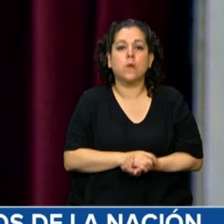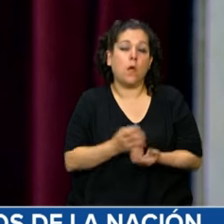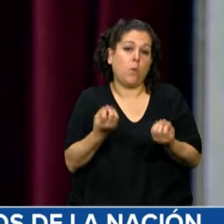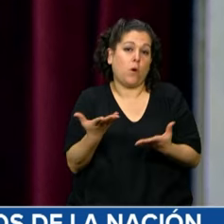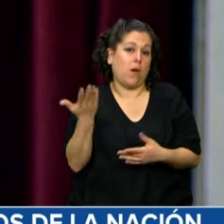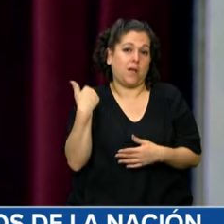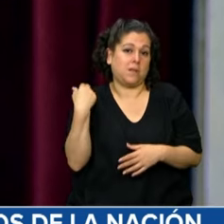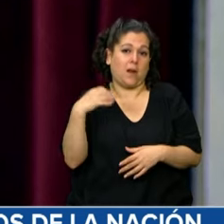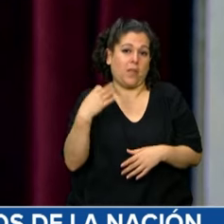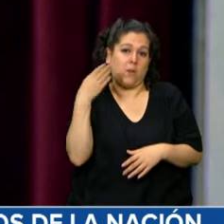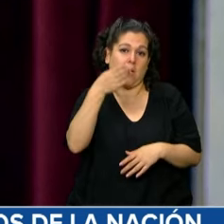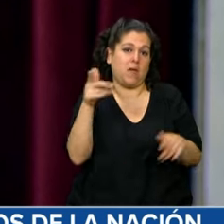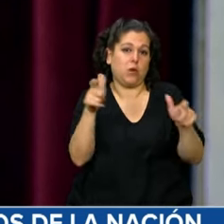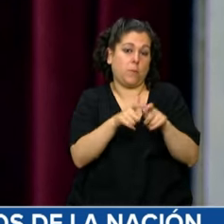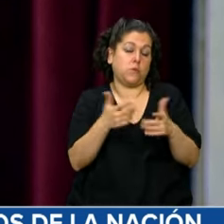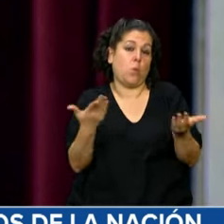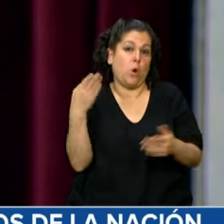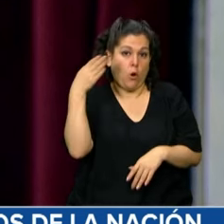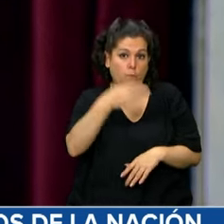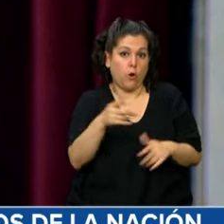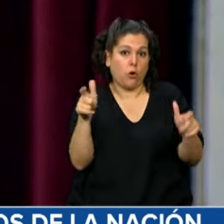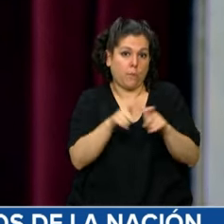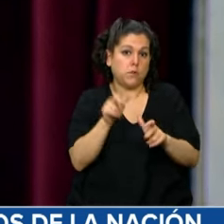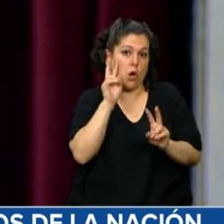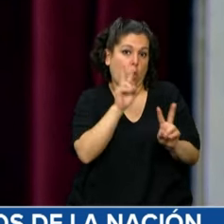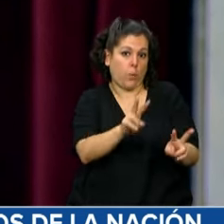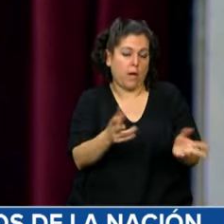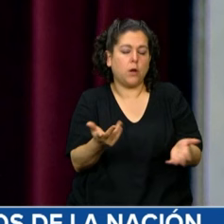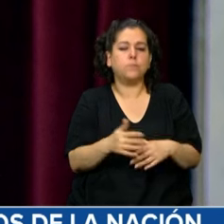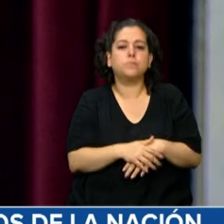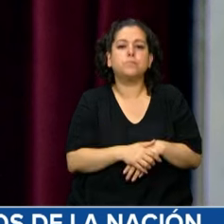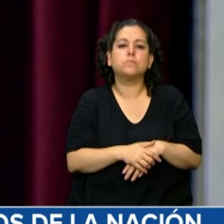ido ayer a la comisión diputado Bueno si fue